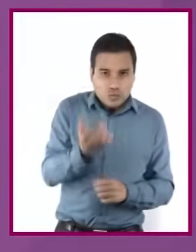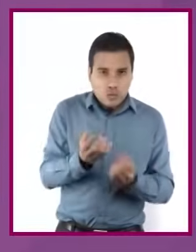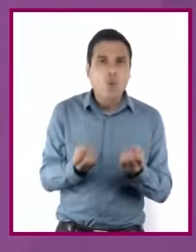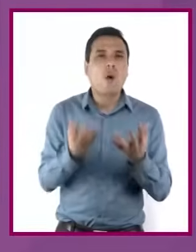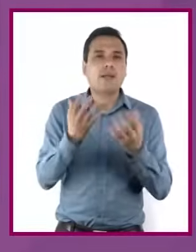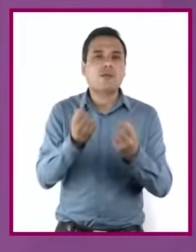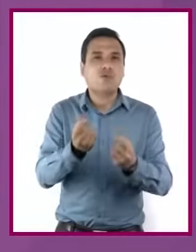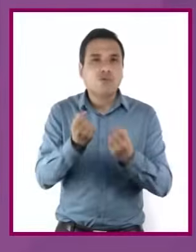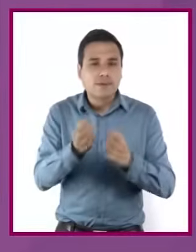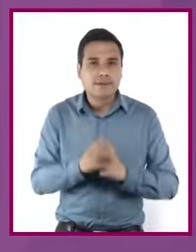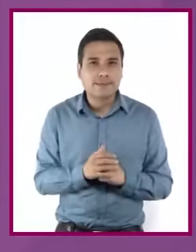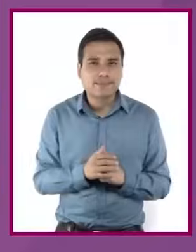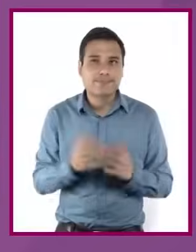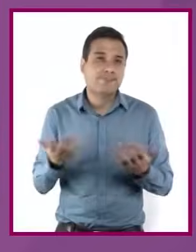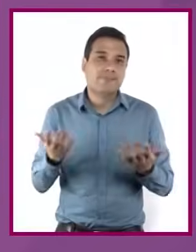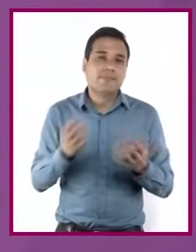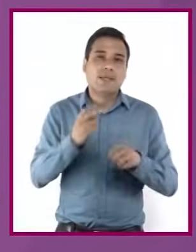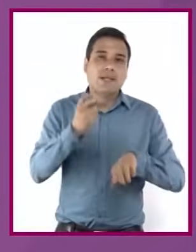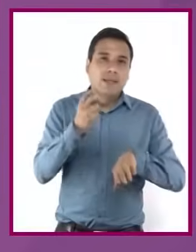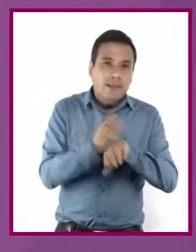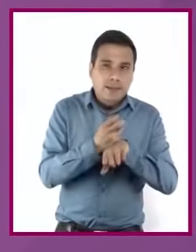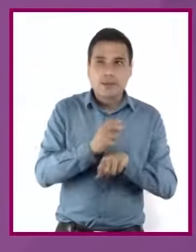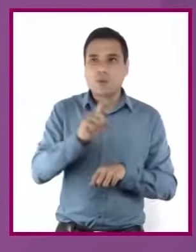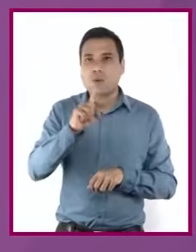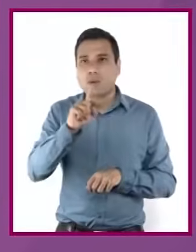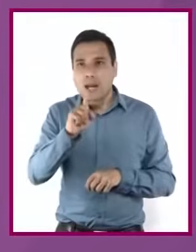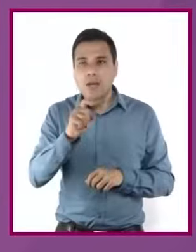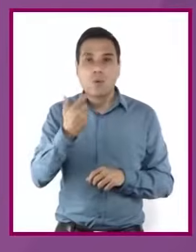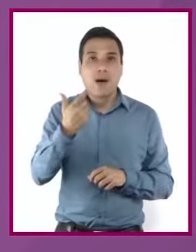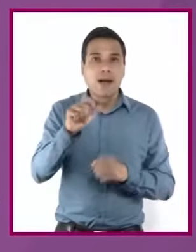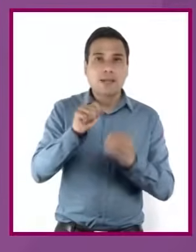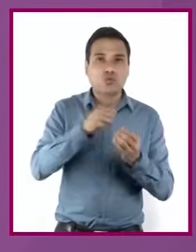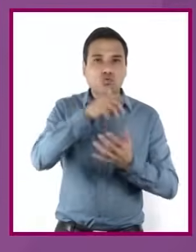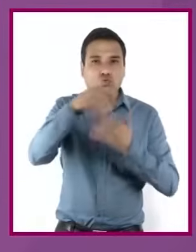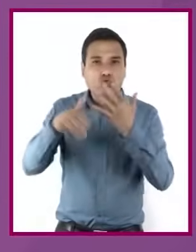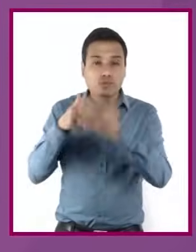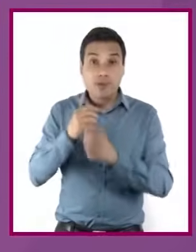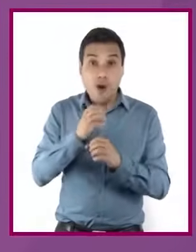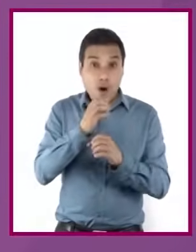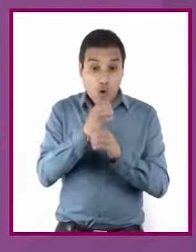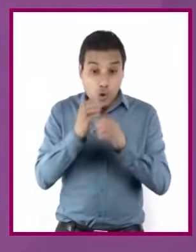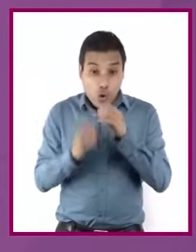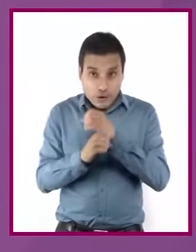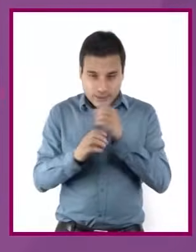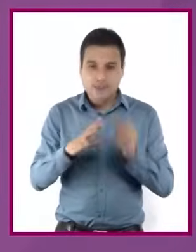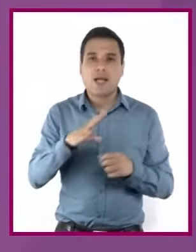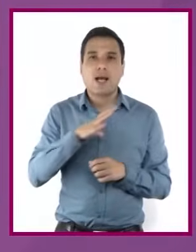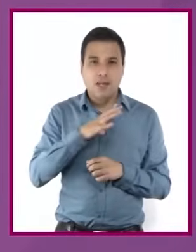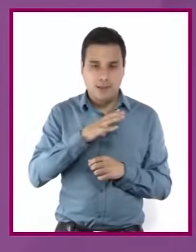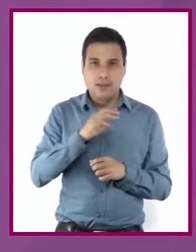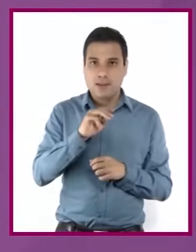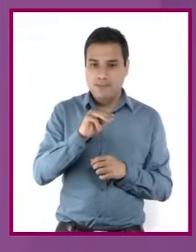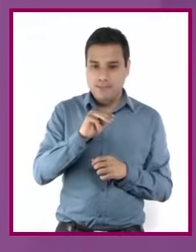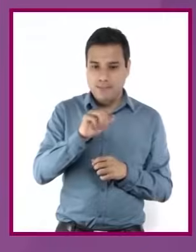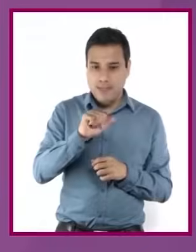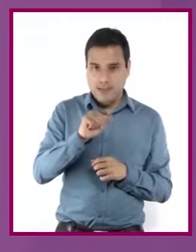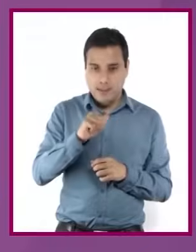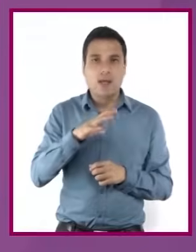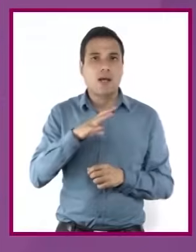cualquier estado, ya sea sólido, líquido o gaseoso, los objetos tienen masa y ocupan un volumen.